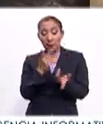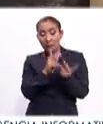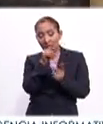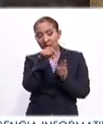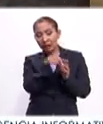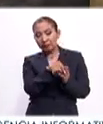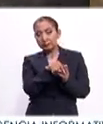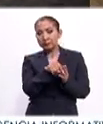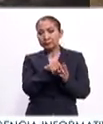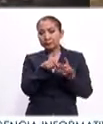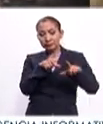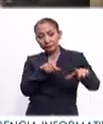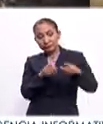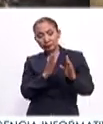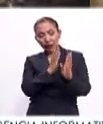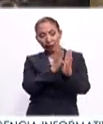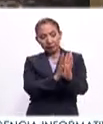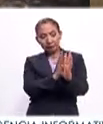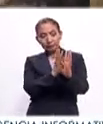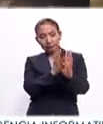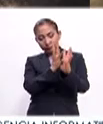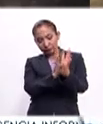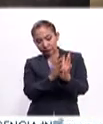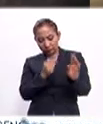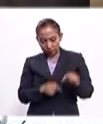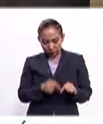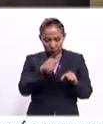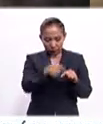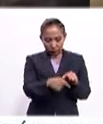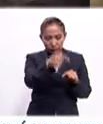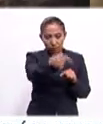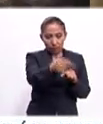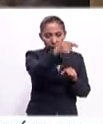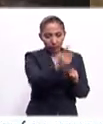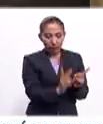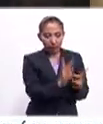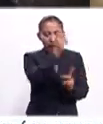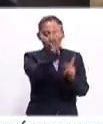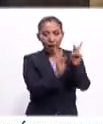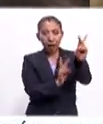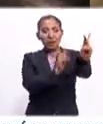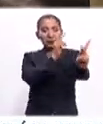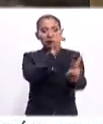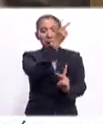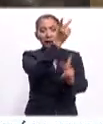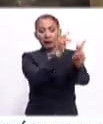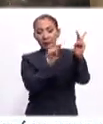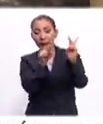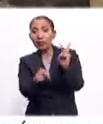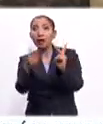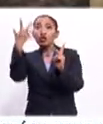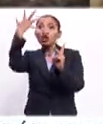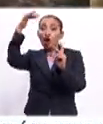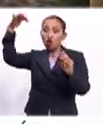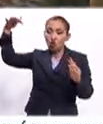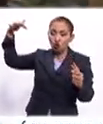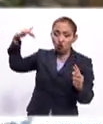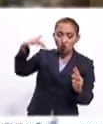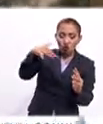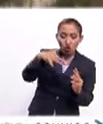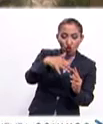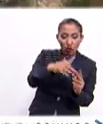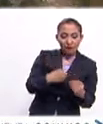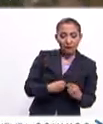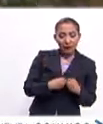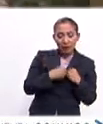brazada entre hilera y hilera y a un paso entre mata y mata. Esto permite que el sol penetre